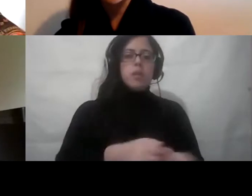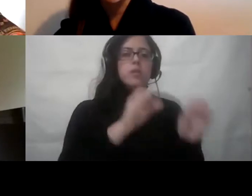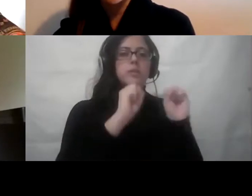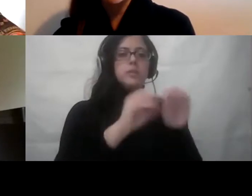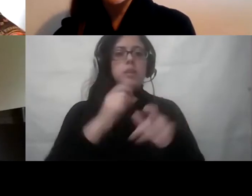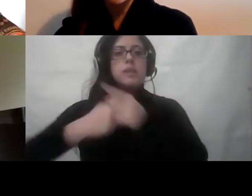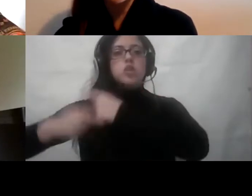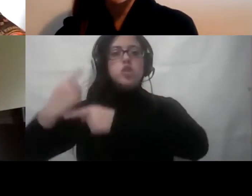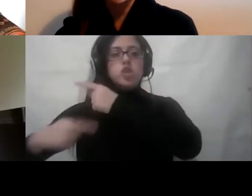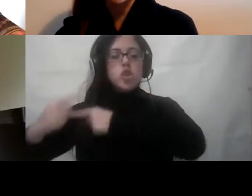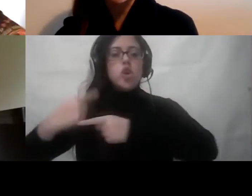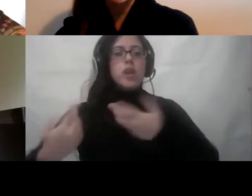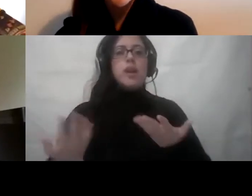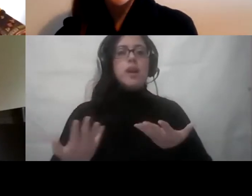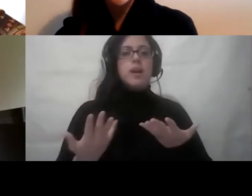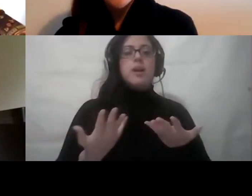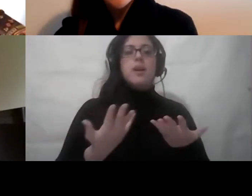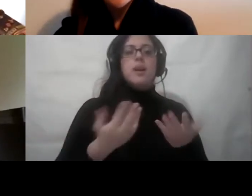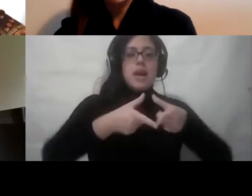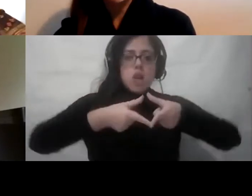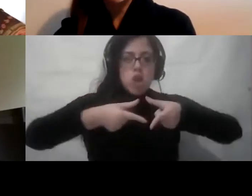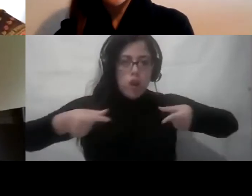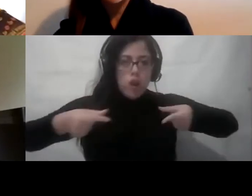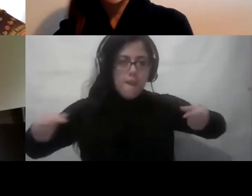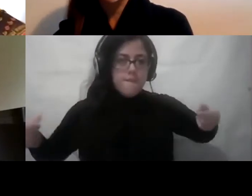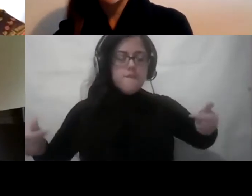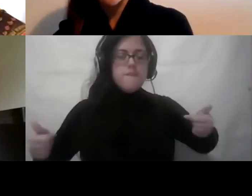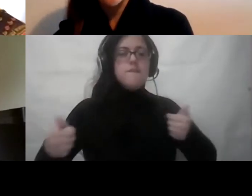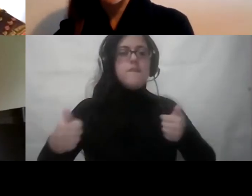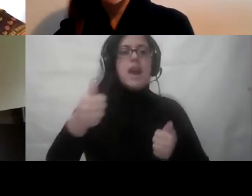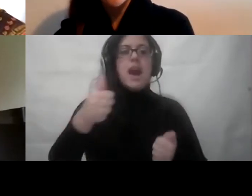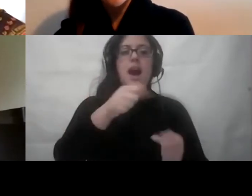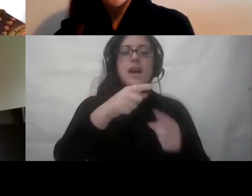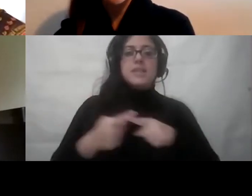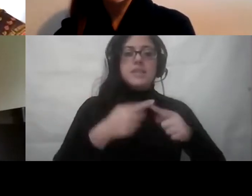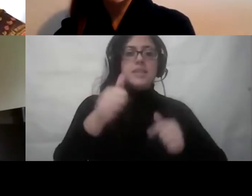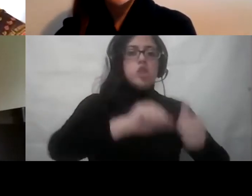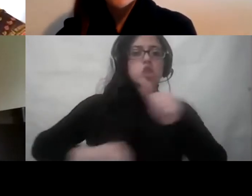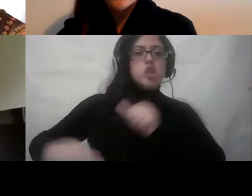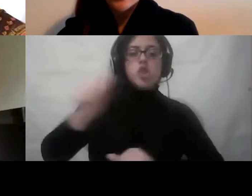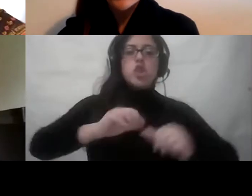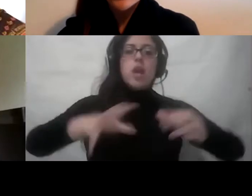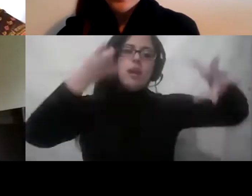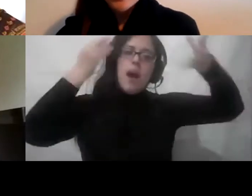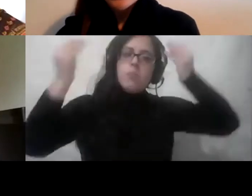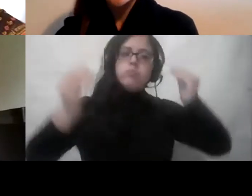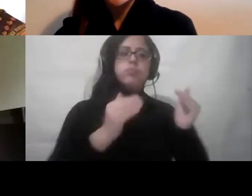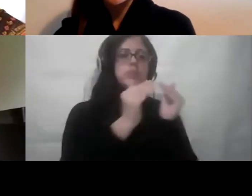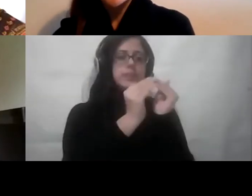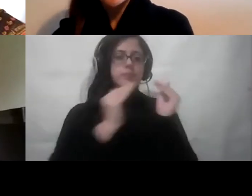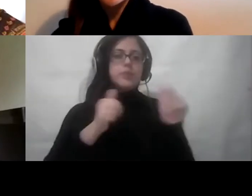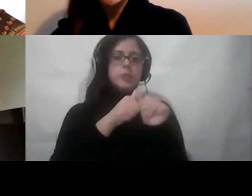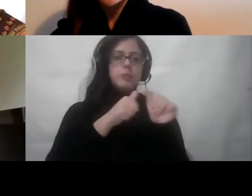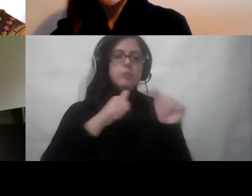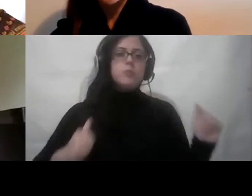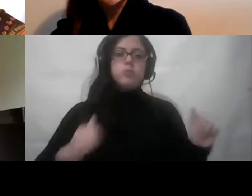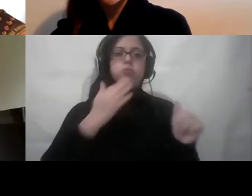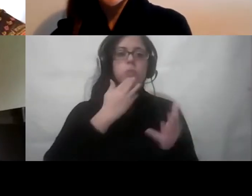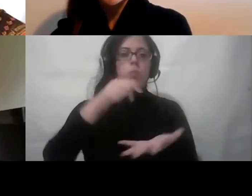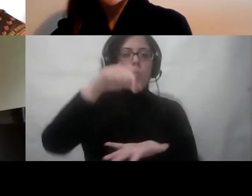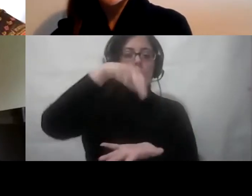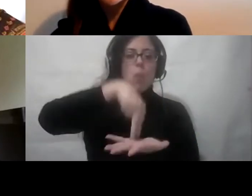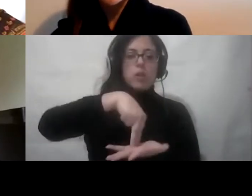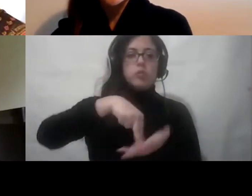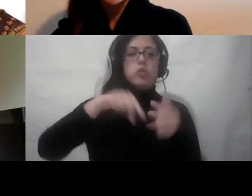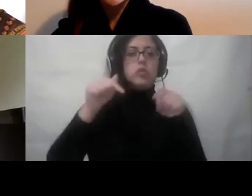historia, geografía y ciencias sociales aplicada al aprendizaje a distancia y presencial. Asumiendo que el espacio de la